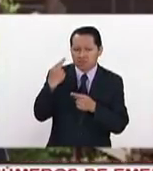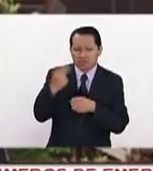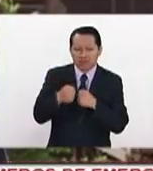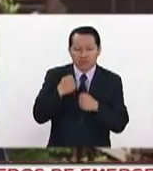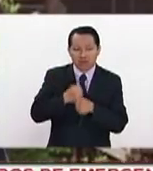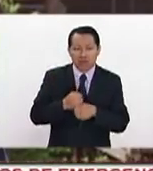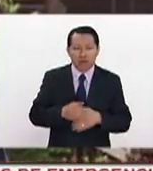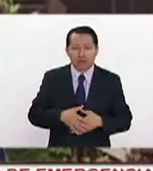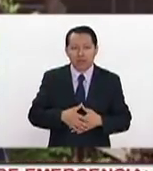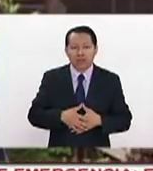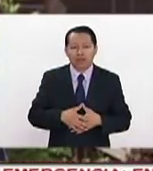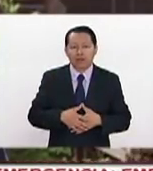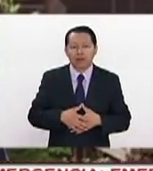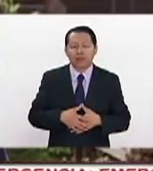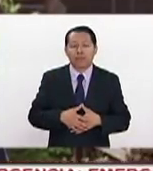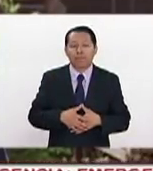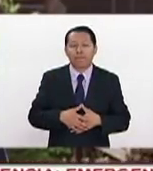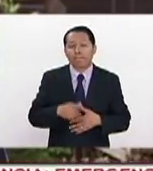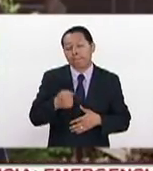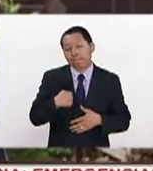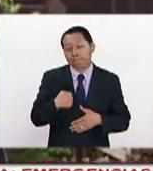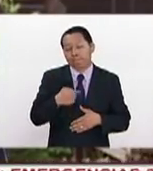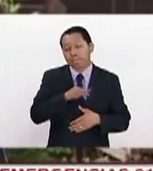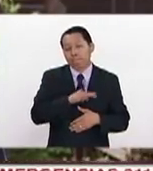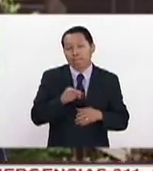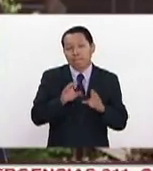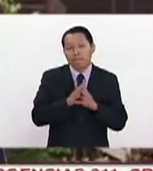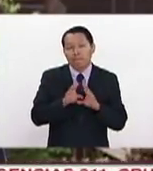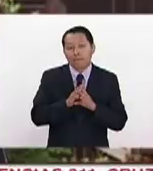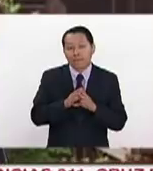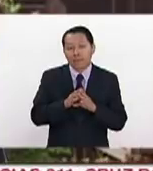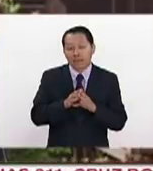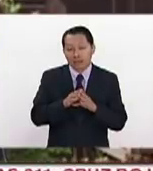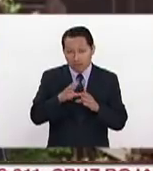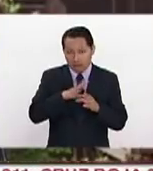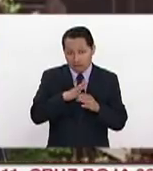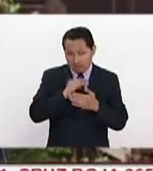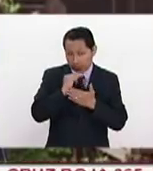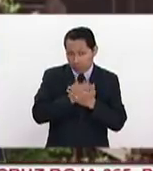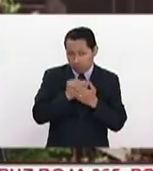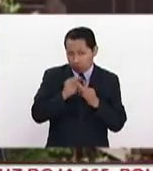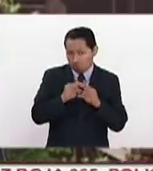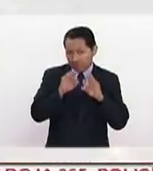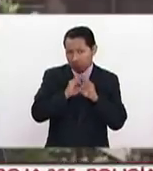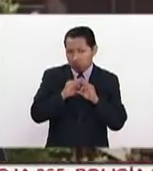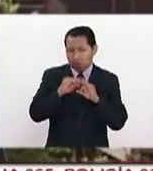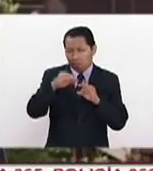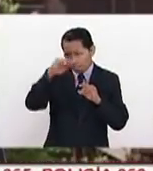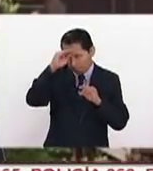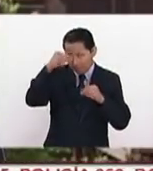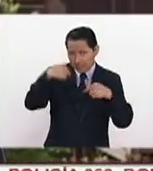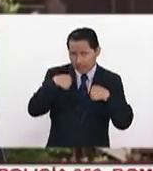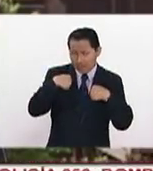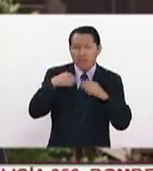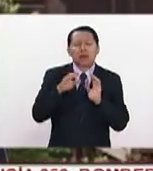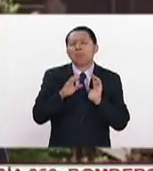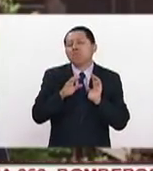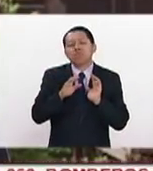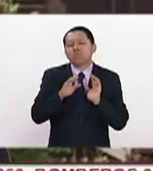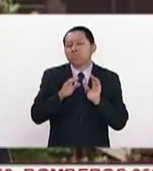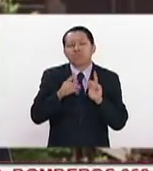poco le voy dando menos importancia a lo que la gente piense de mí, ¿no? Aprender a vivir